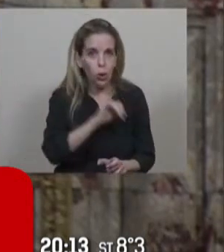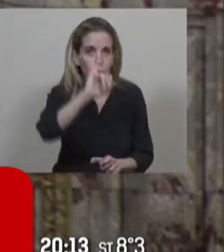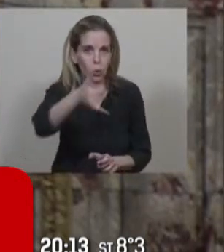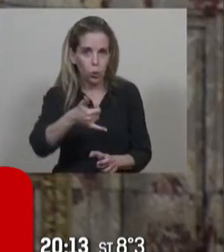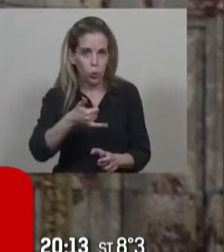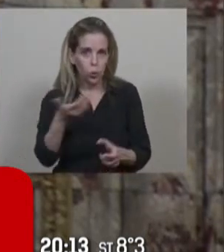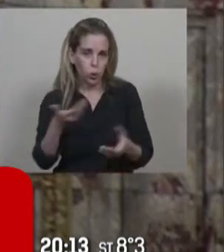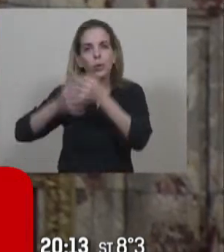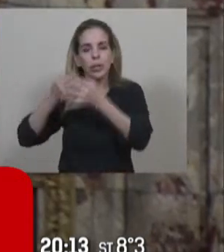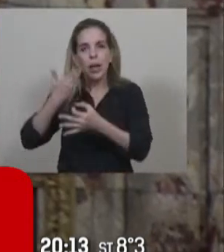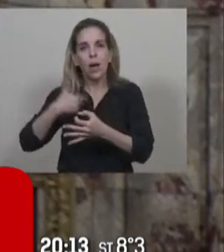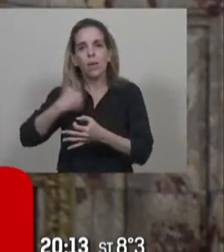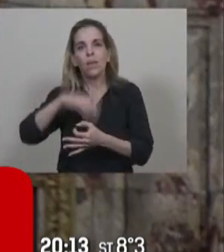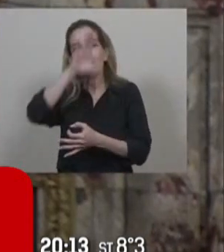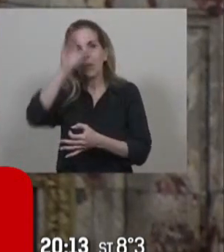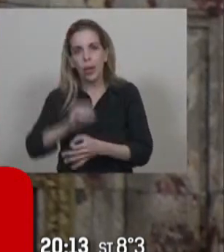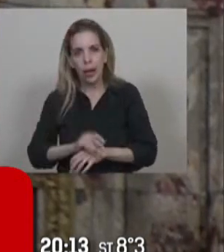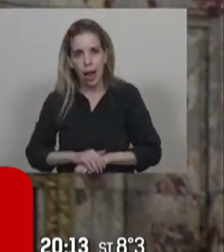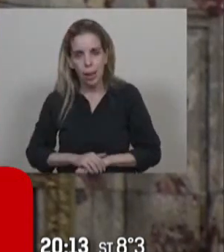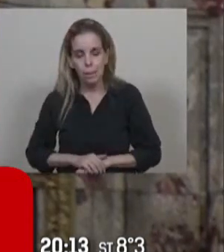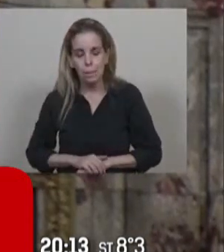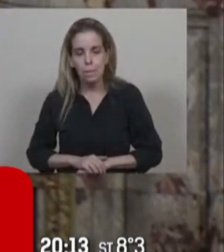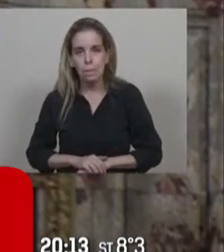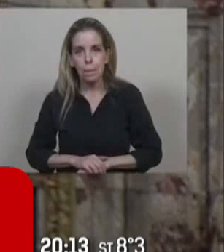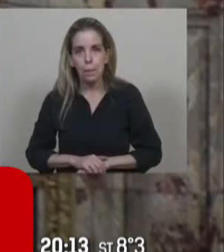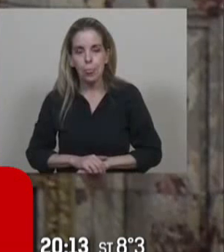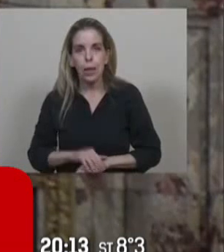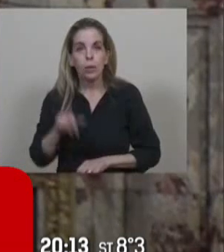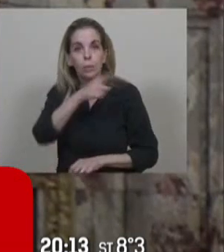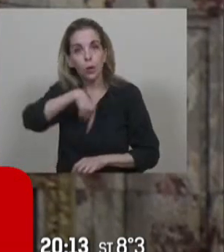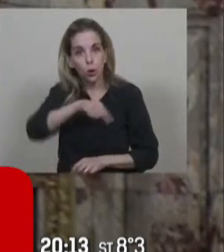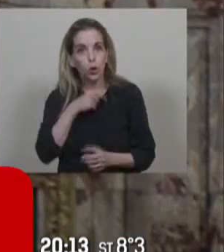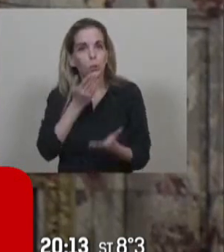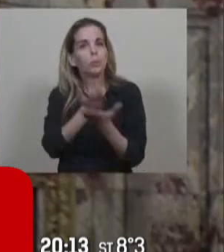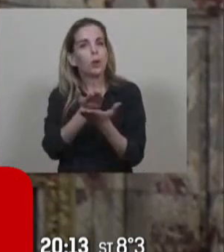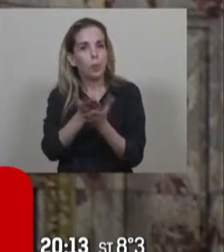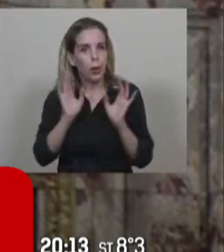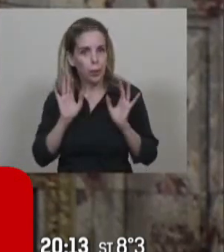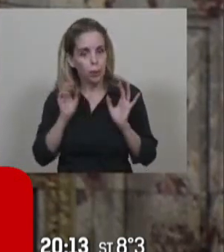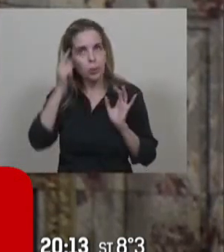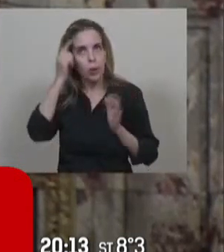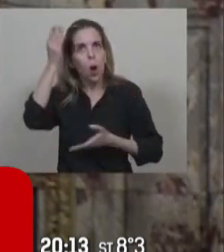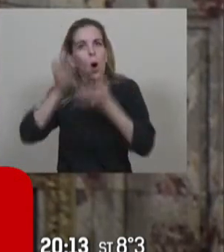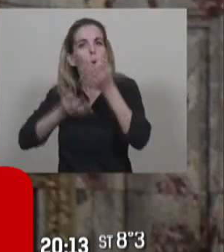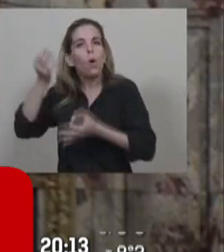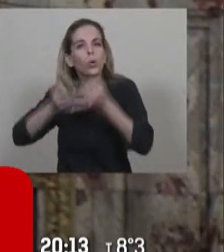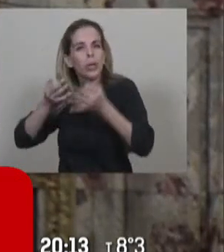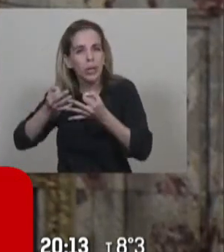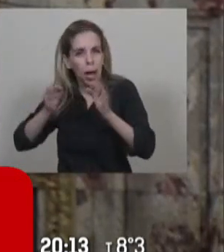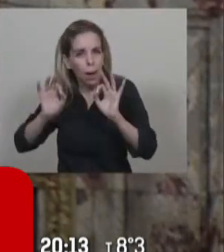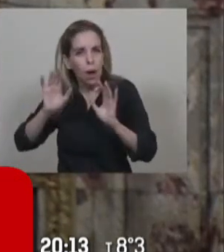estos propósitos. En términos generales, proponemos organizar mejor la justicia federal y, en